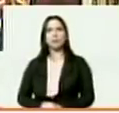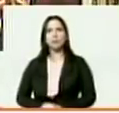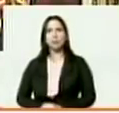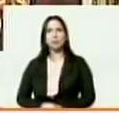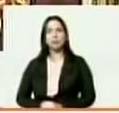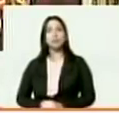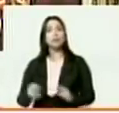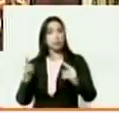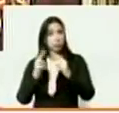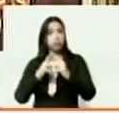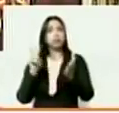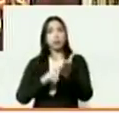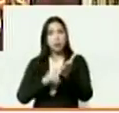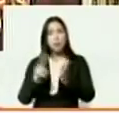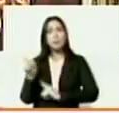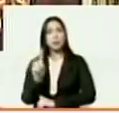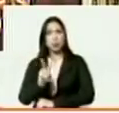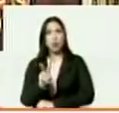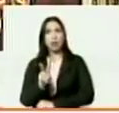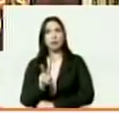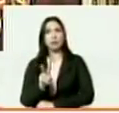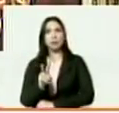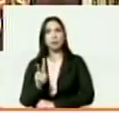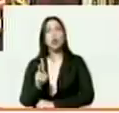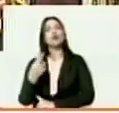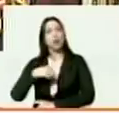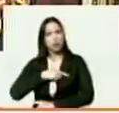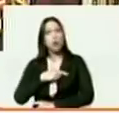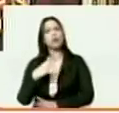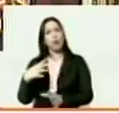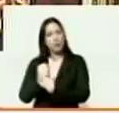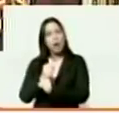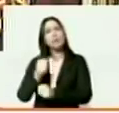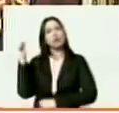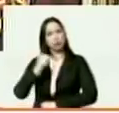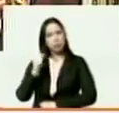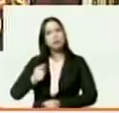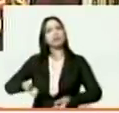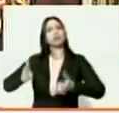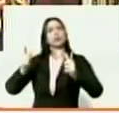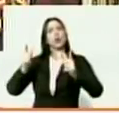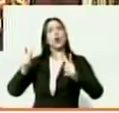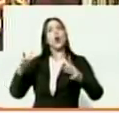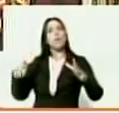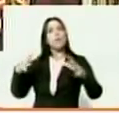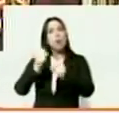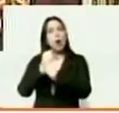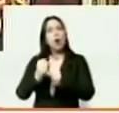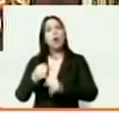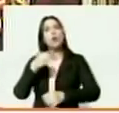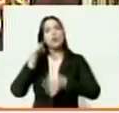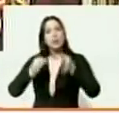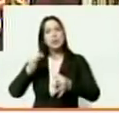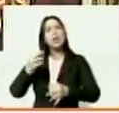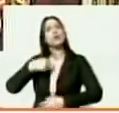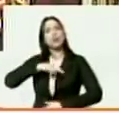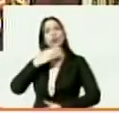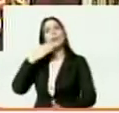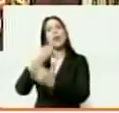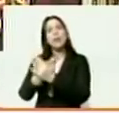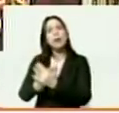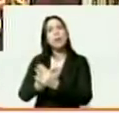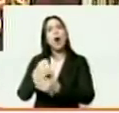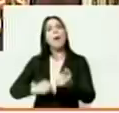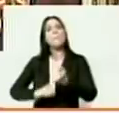conozcan la verdad de Venezuela. Así que sí creemos en la posibilidad de conquistar justicia y por eso pedimos apoyo al